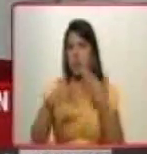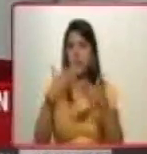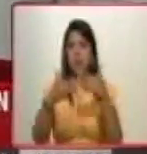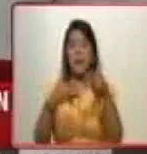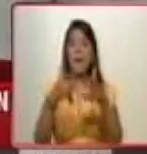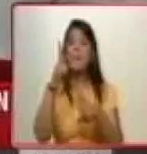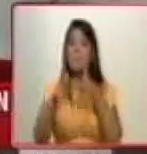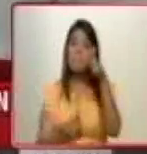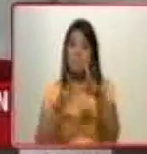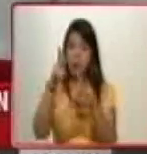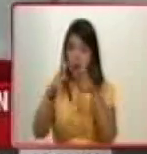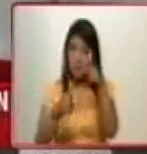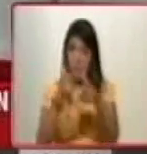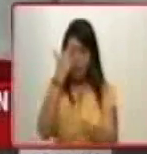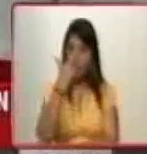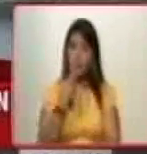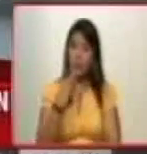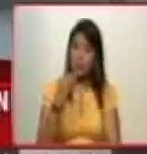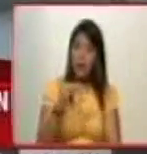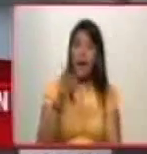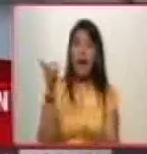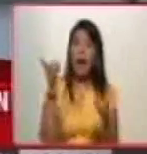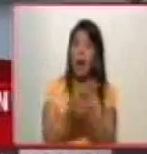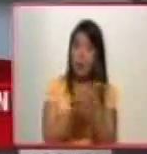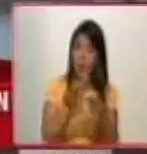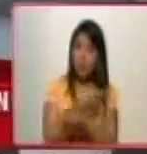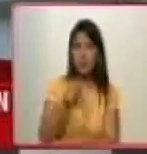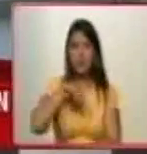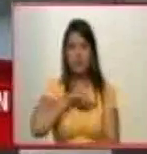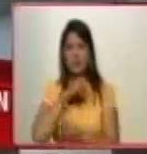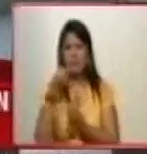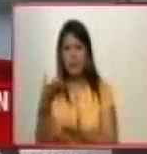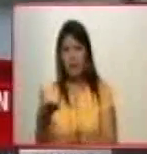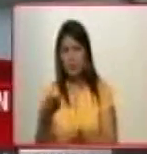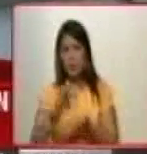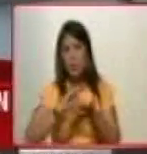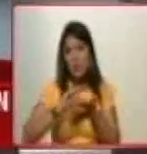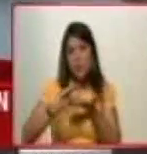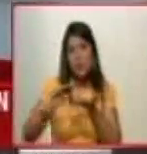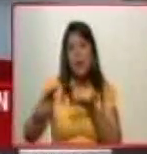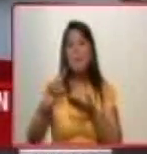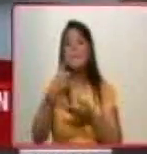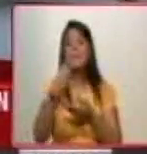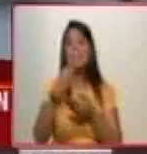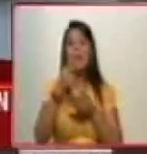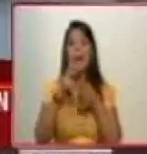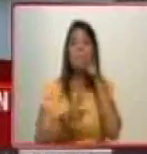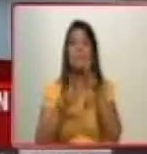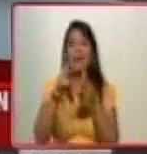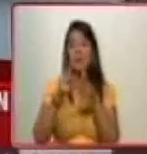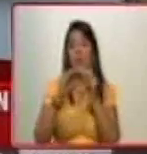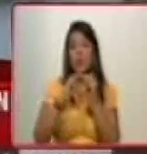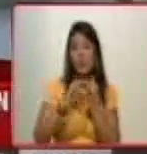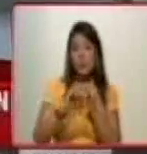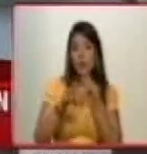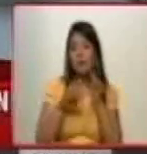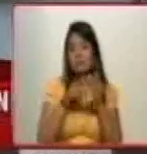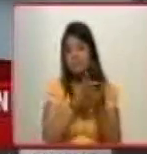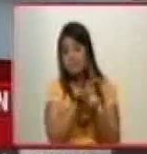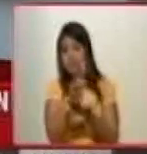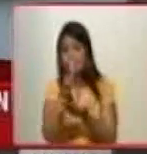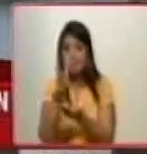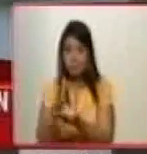de Los Teques, en el mes de agosto estaremos inyectando el primer tren Metrópolis de la nueva flota